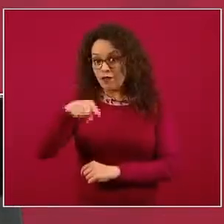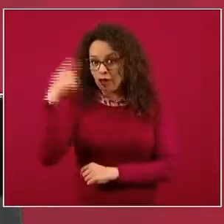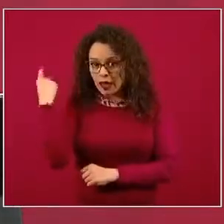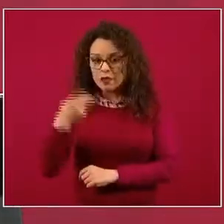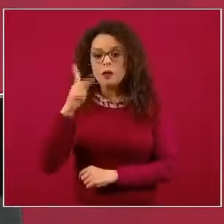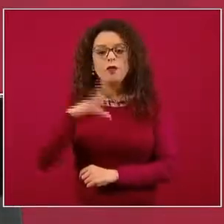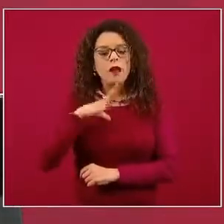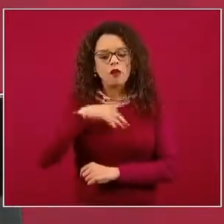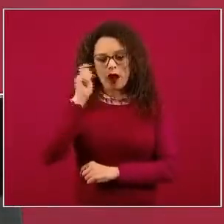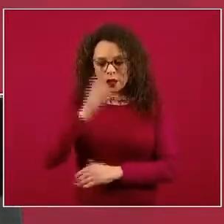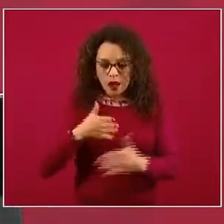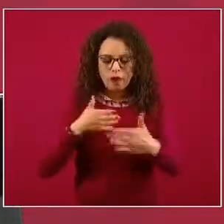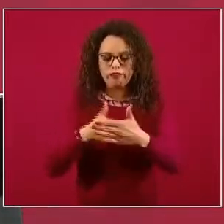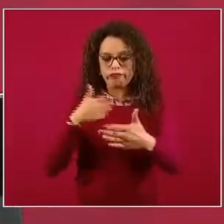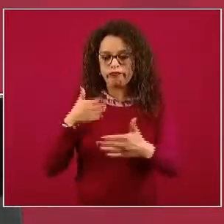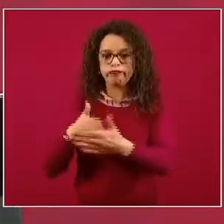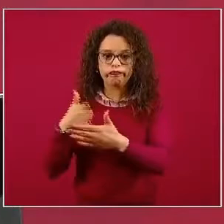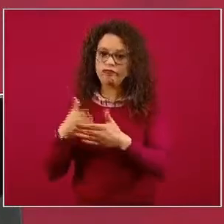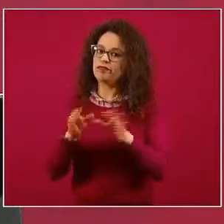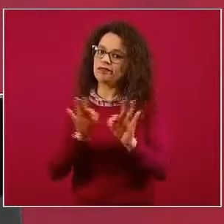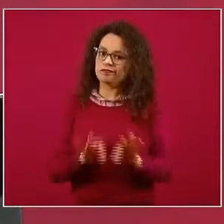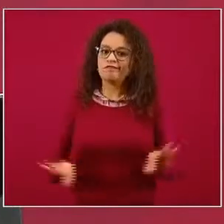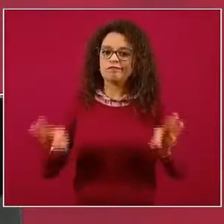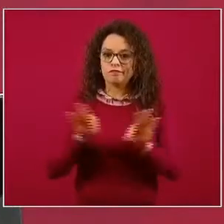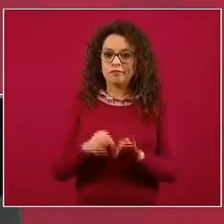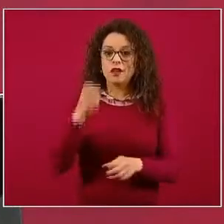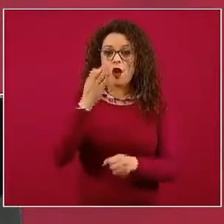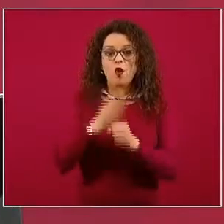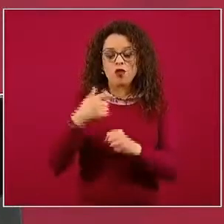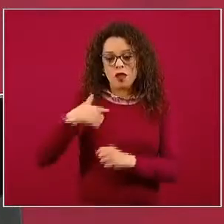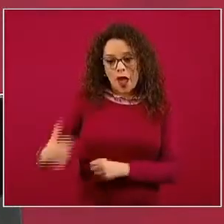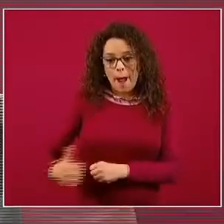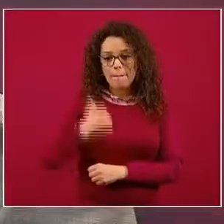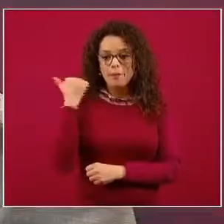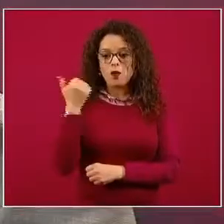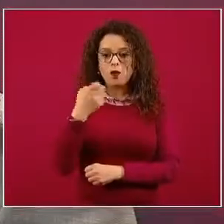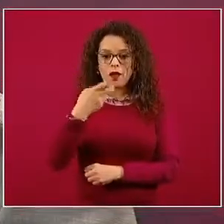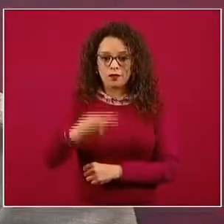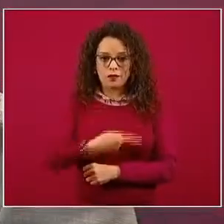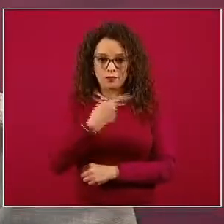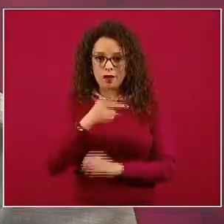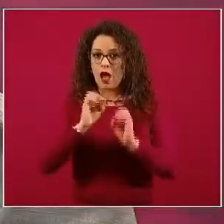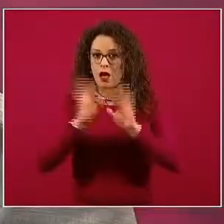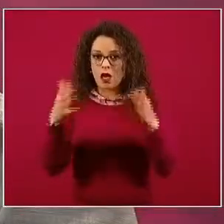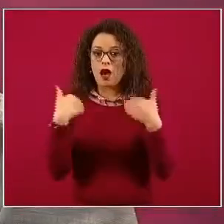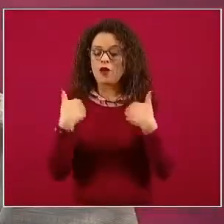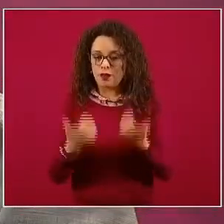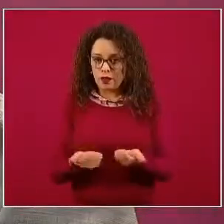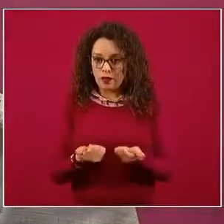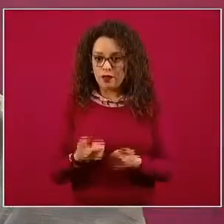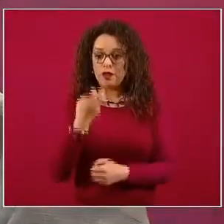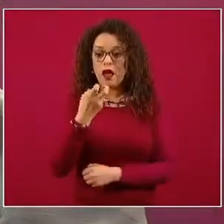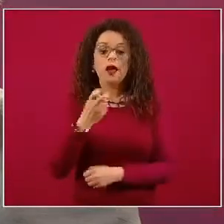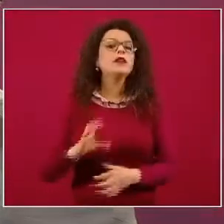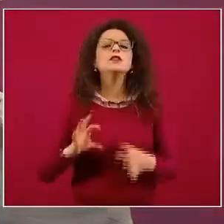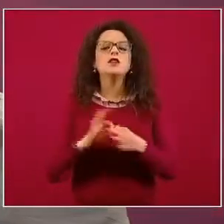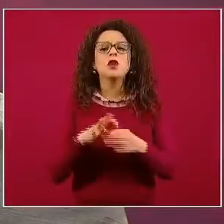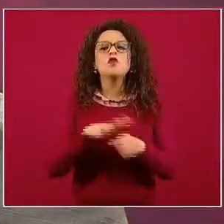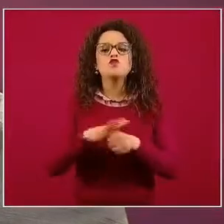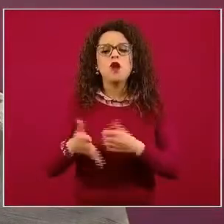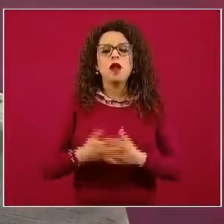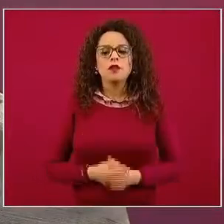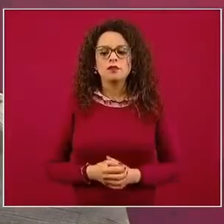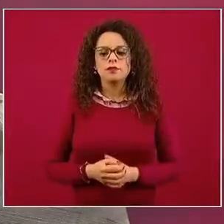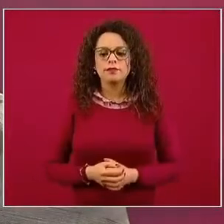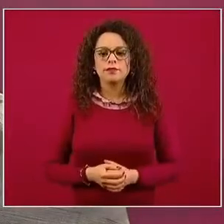grandes limitaciones y aprovecho su pregunta para dejarlas muy en claro. Estas limitaciones tienen que ver con